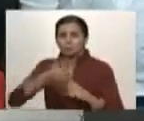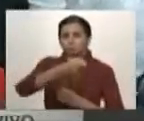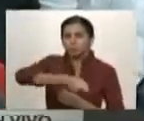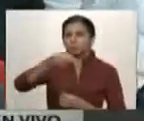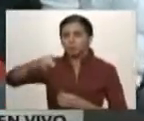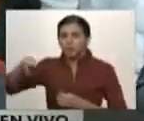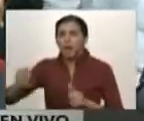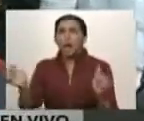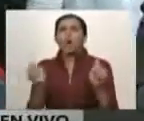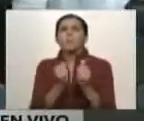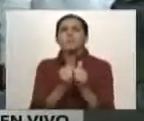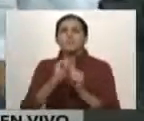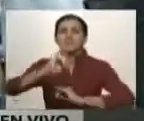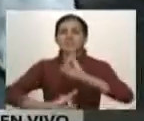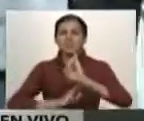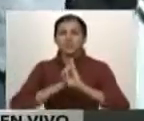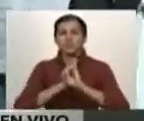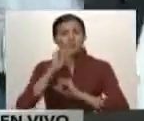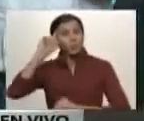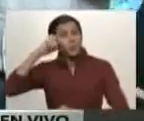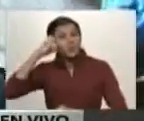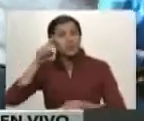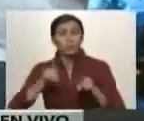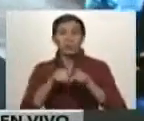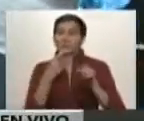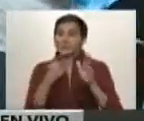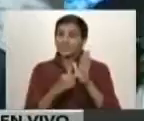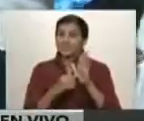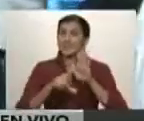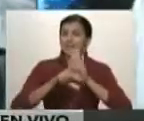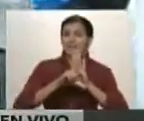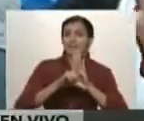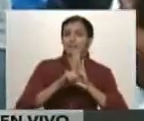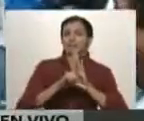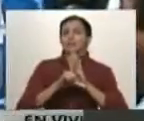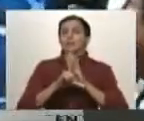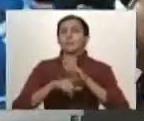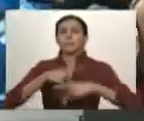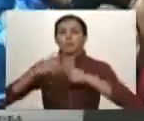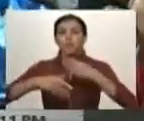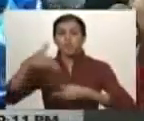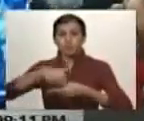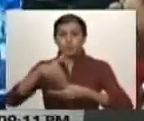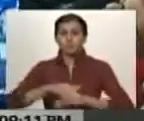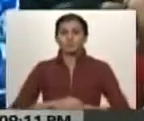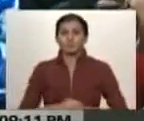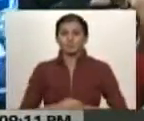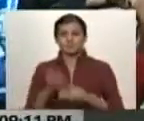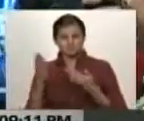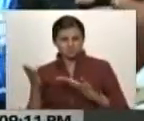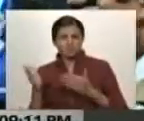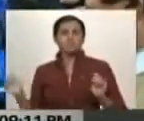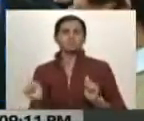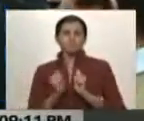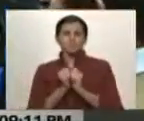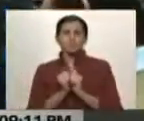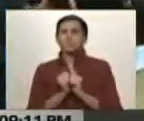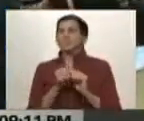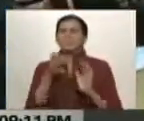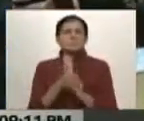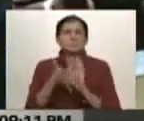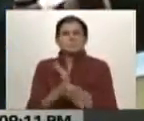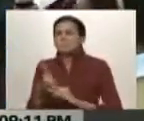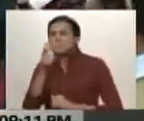internacionales recordemos que según lo establecido por la ley orgánica de procesos electorales estos acompañantes tienen como propósito